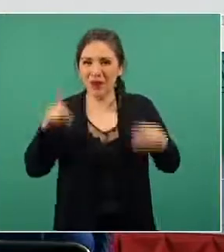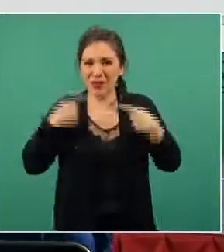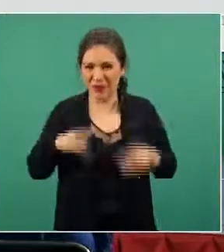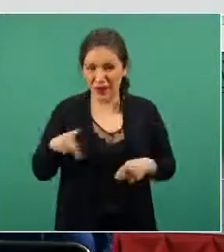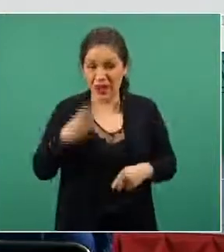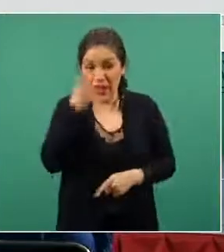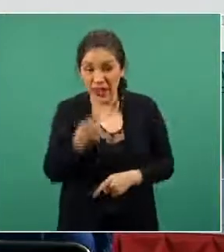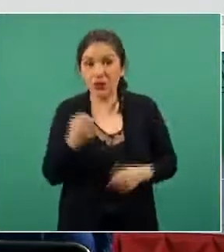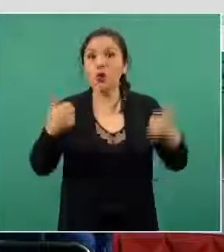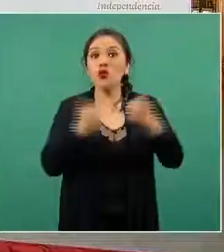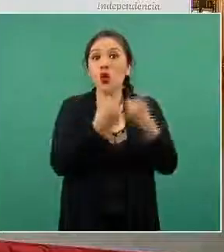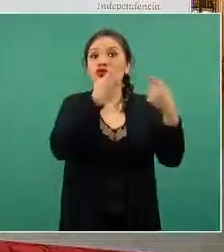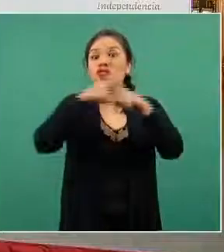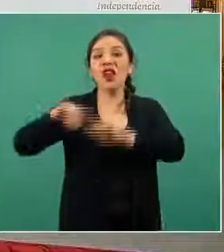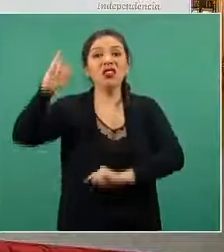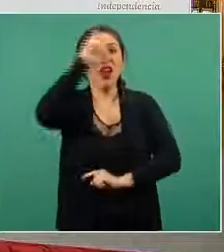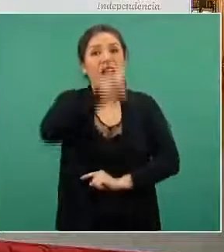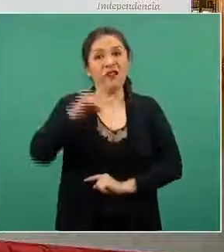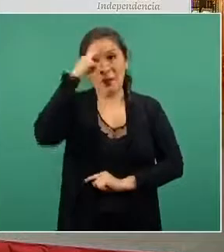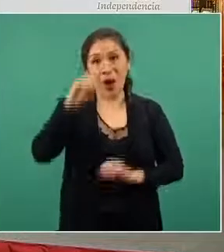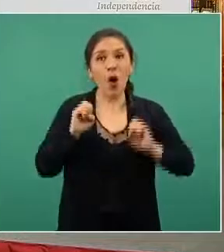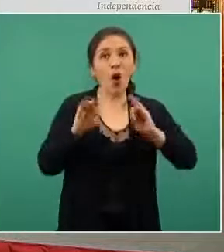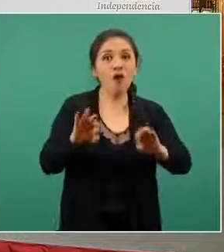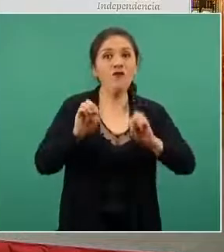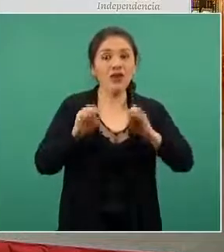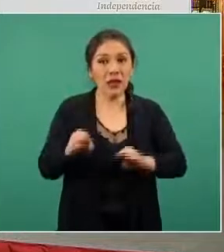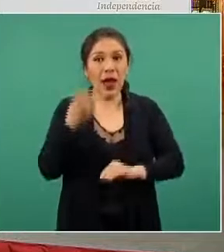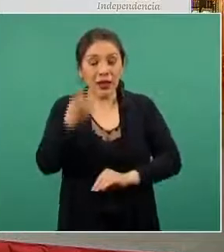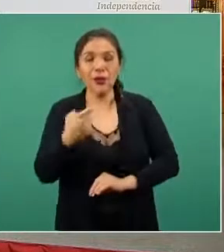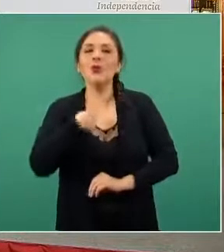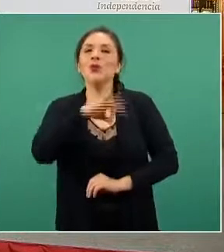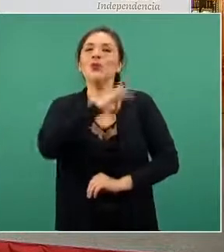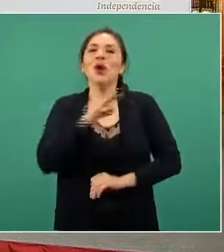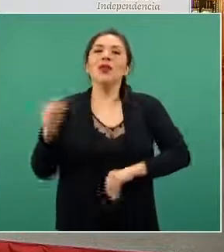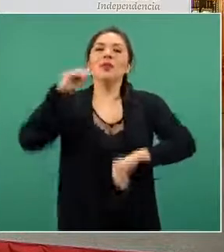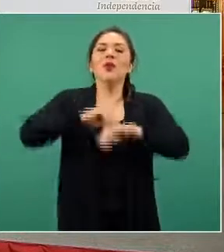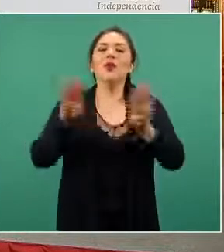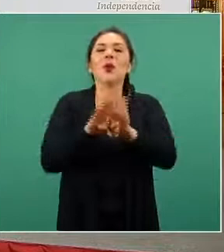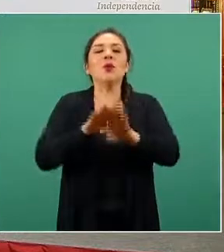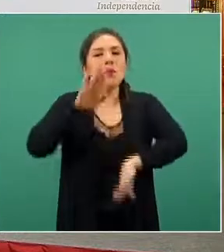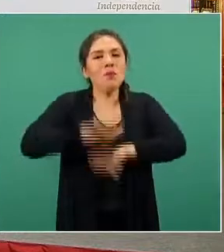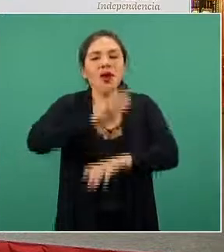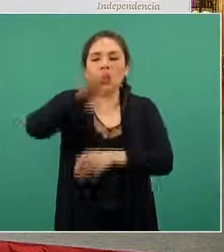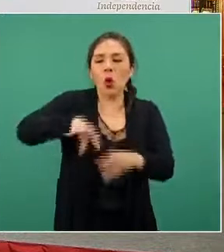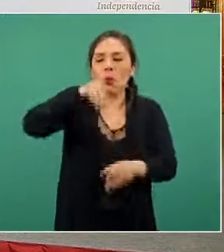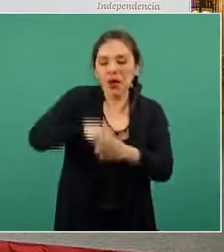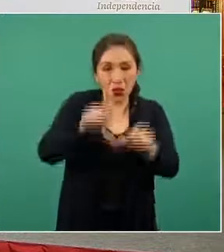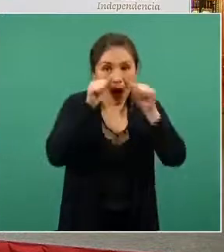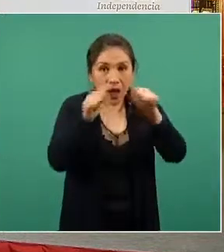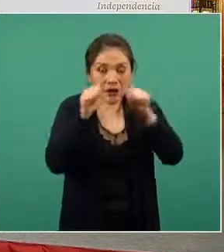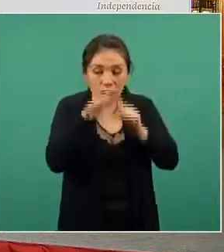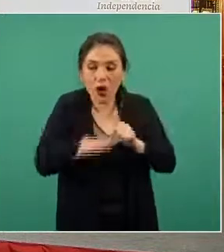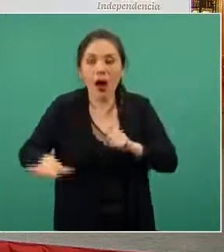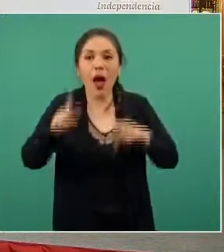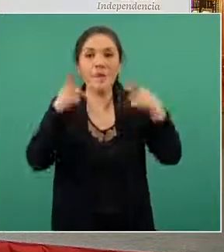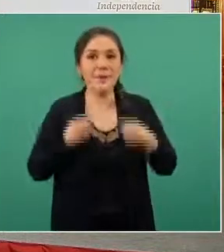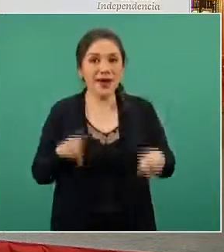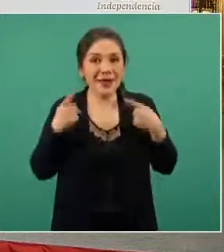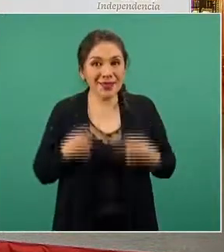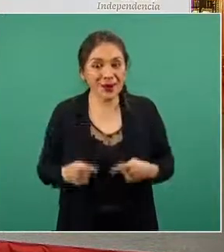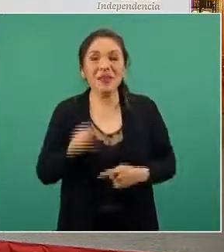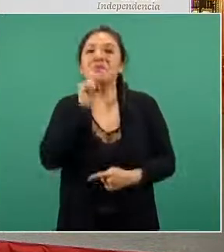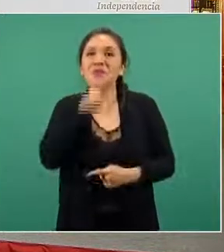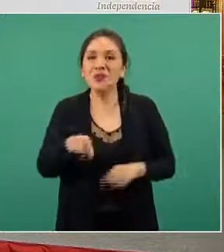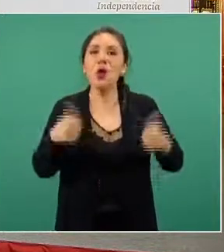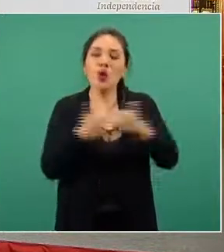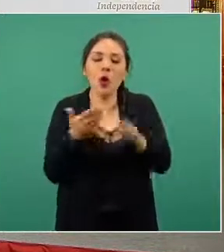de las diferentes jefaturas de departamento nosotros podamos tener una mayor cobertura en nuestros pacientes y, lógicamente,